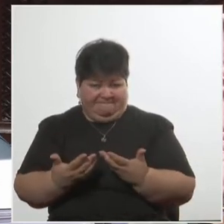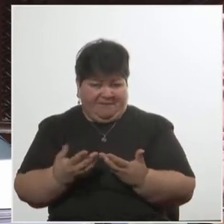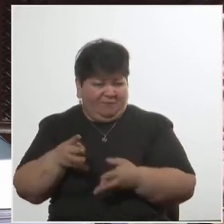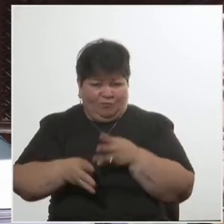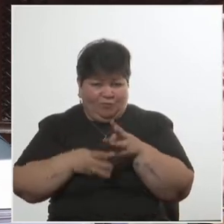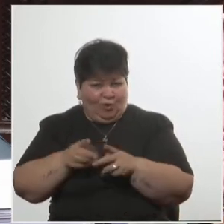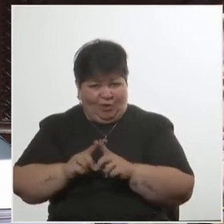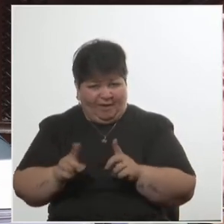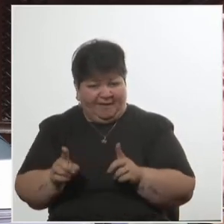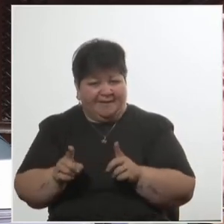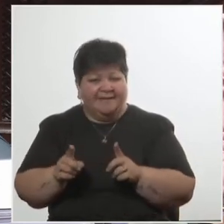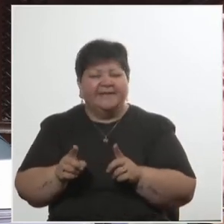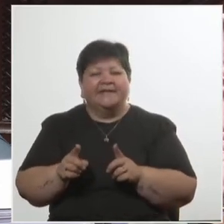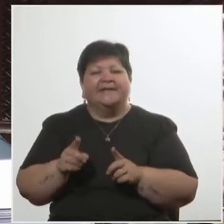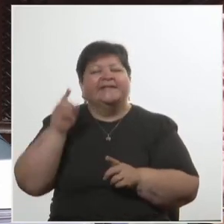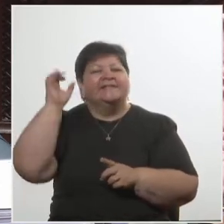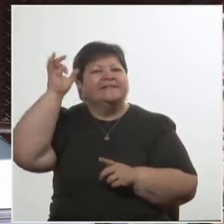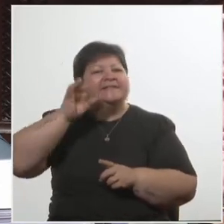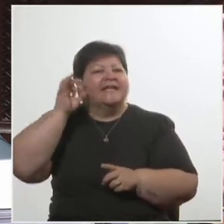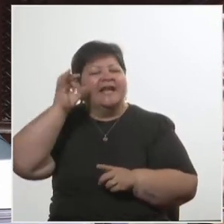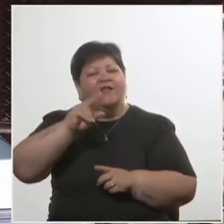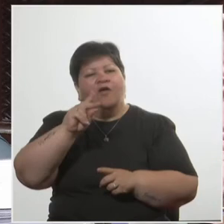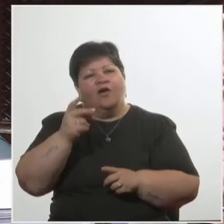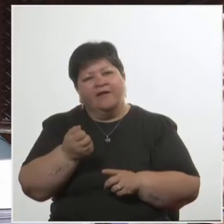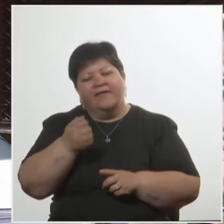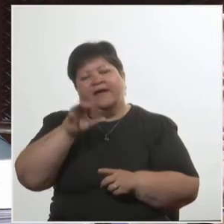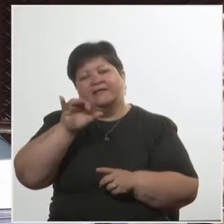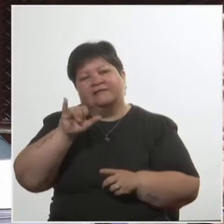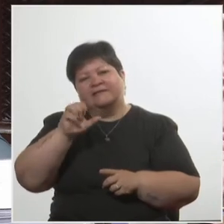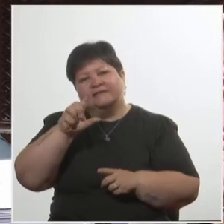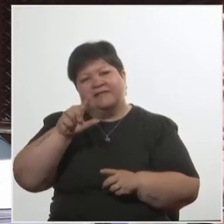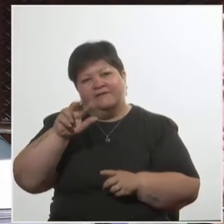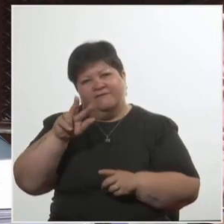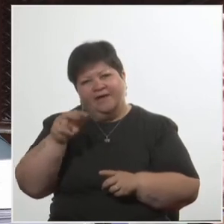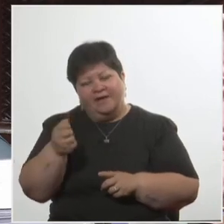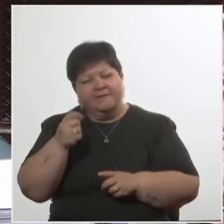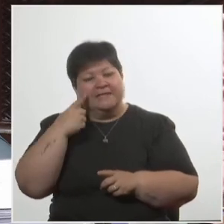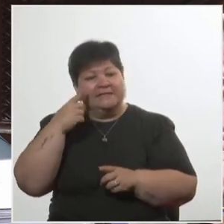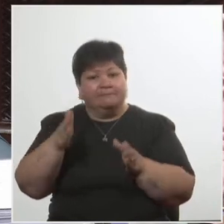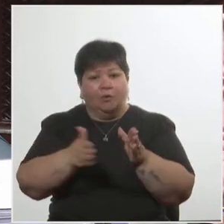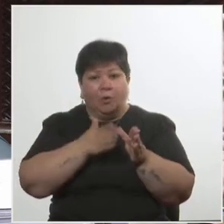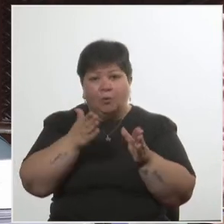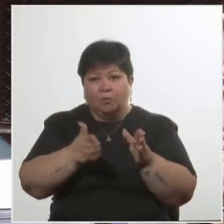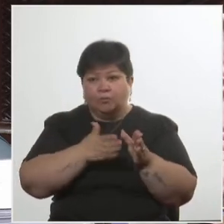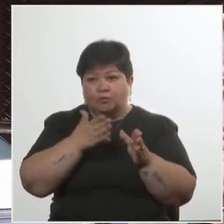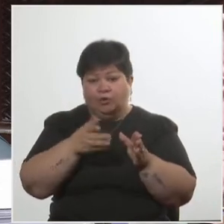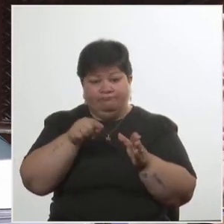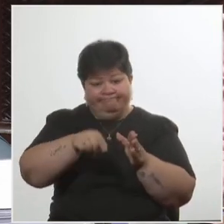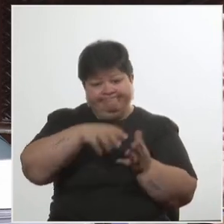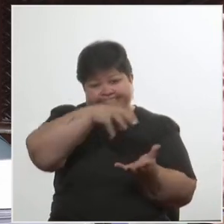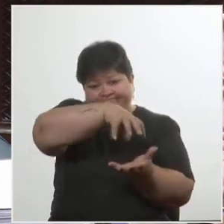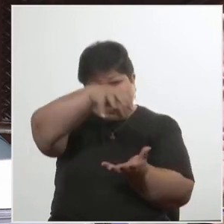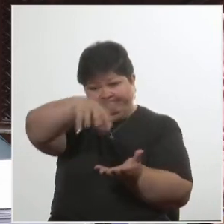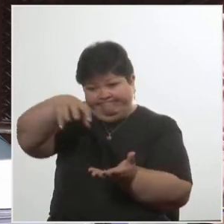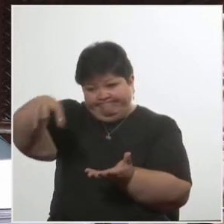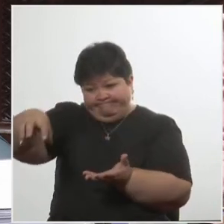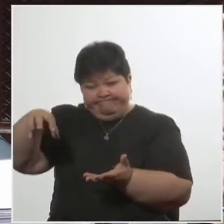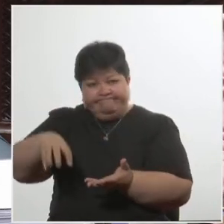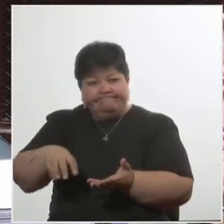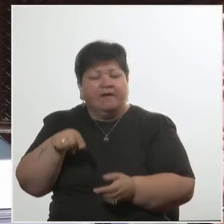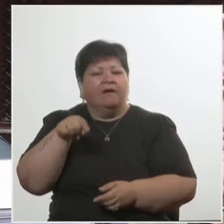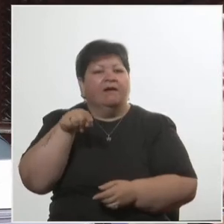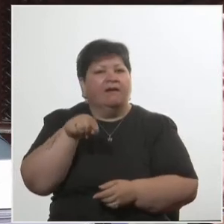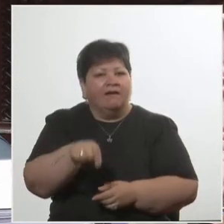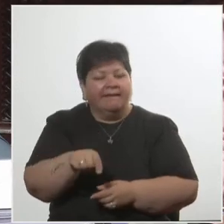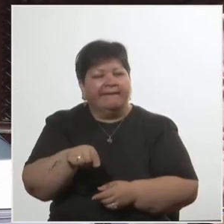señor senador da Silva hablaba de que la base de esto es la producción de los tamberos En definitiva y acá tenemos un problema con respecto a las